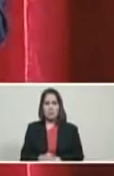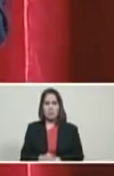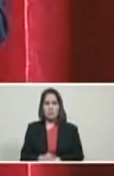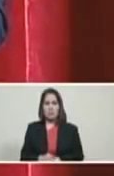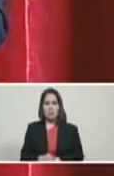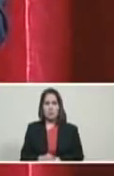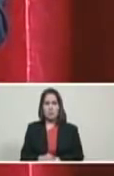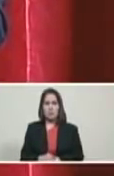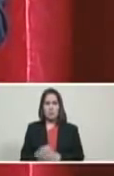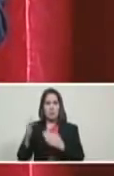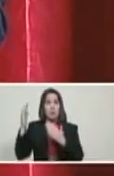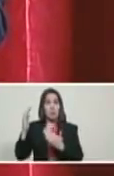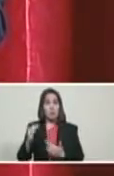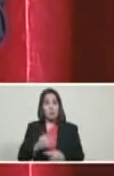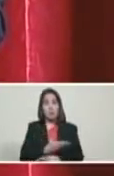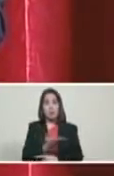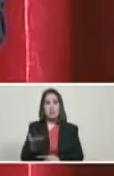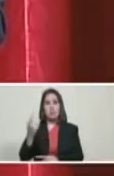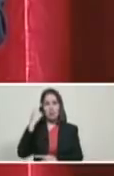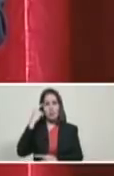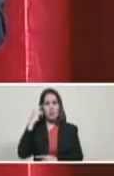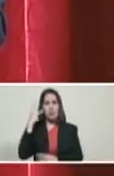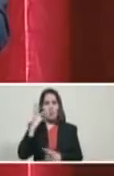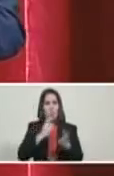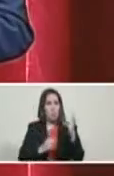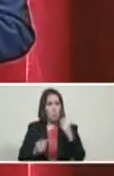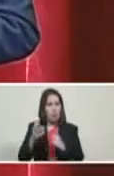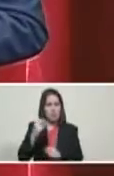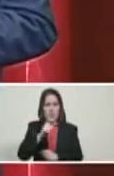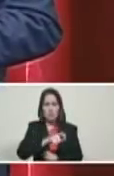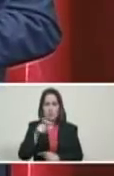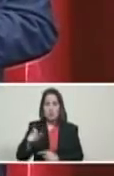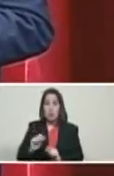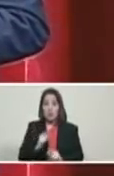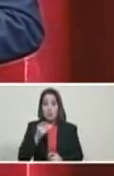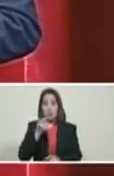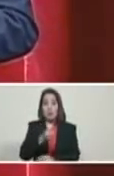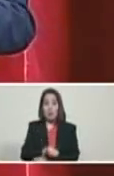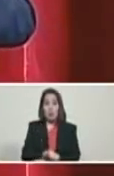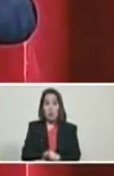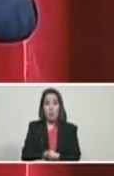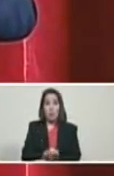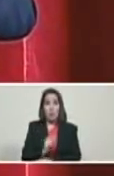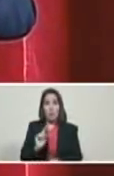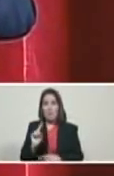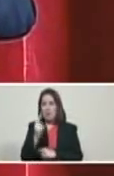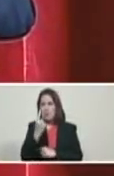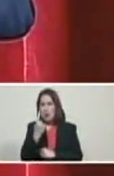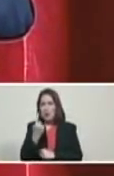cuántos compatriotas se han graduado en primaria en la misión Robinson 2?